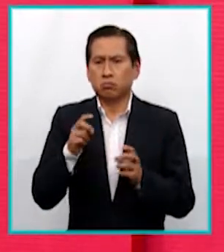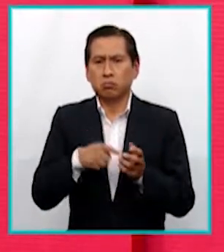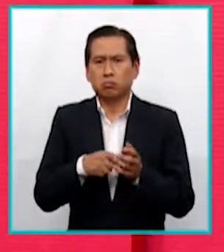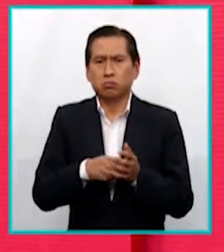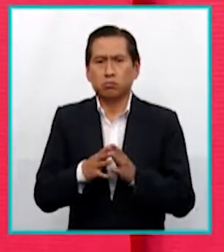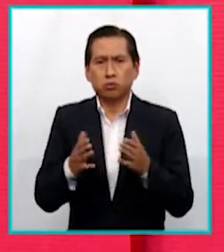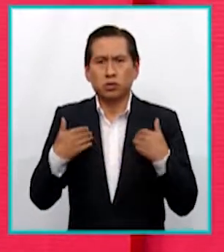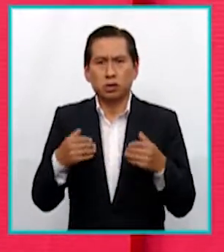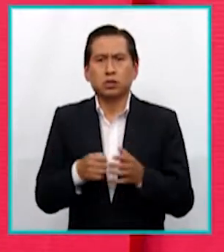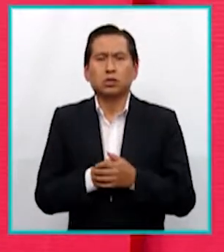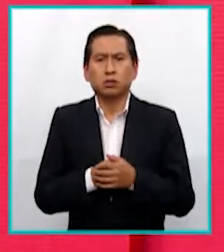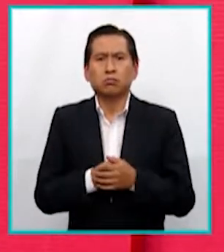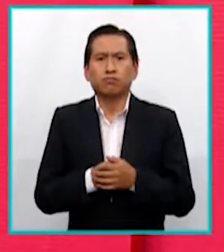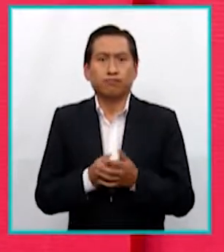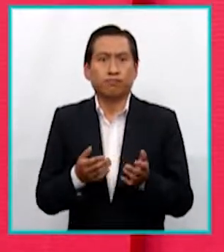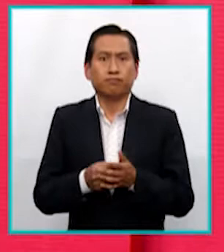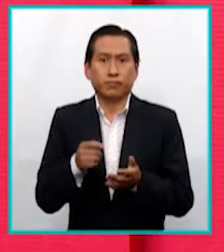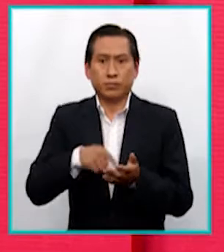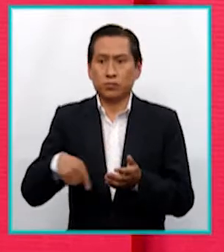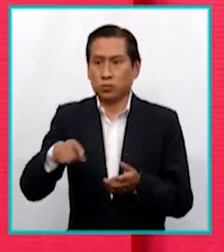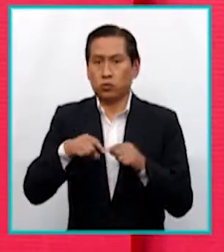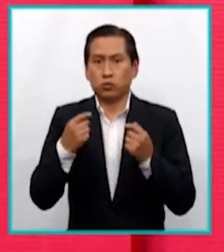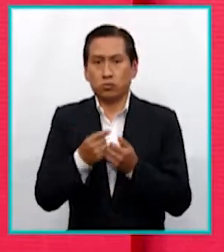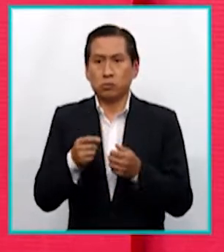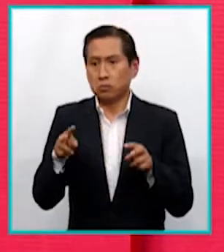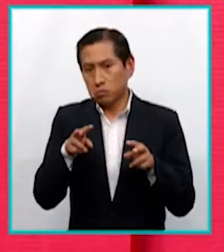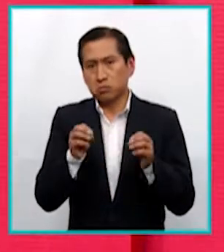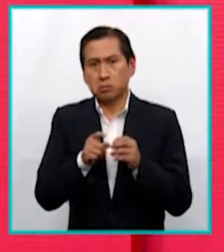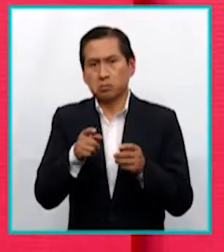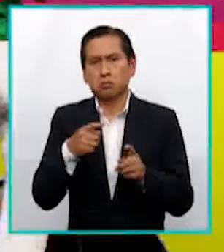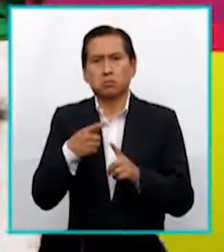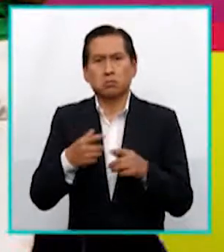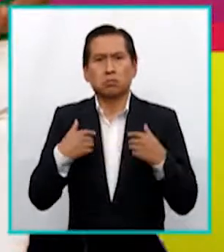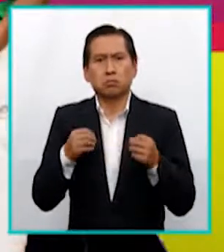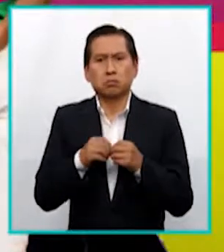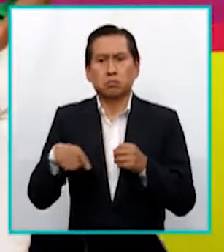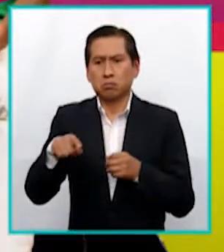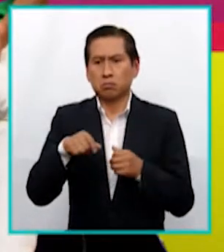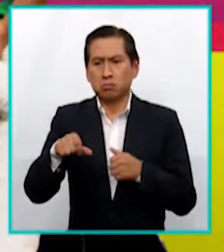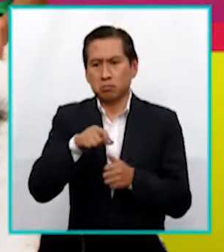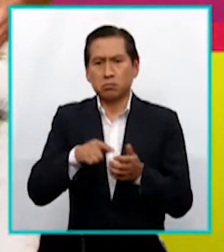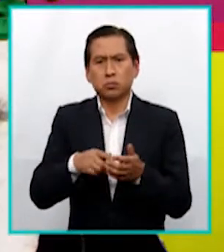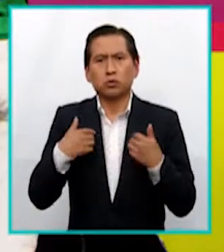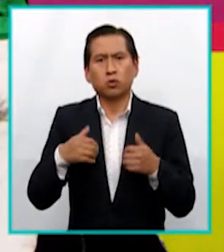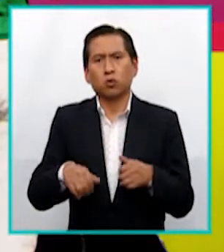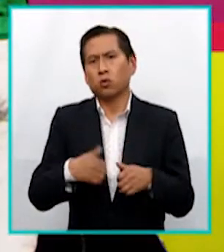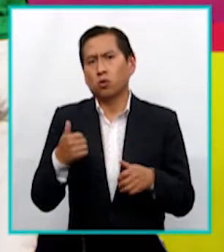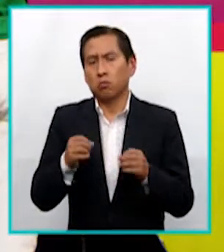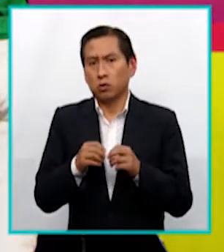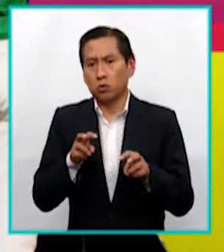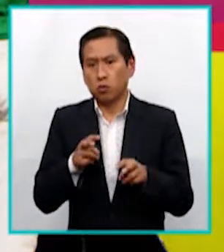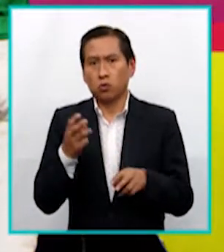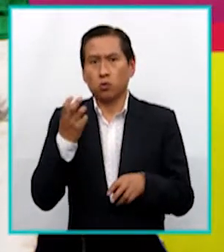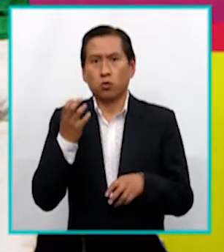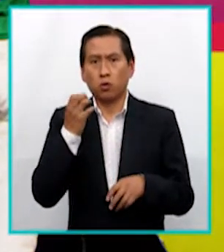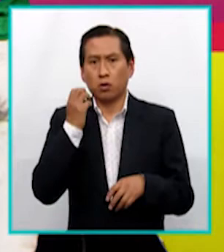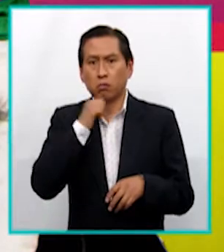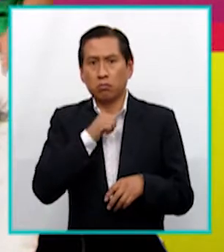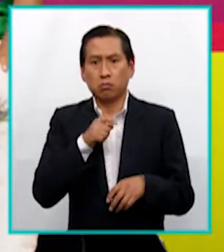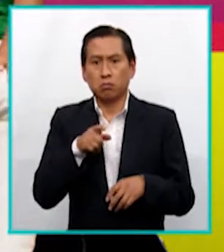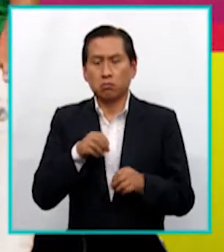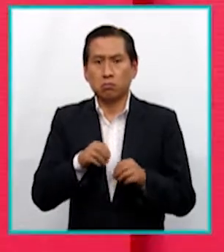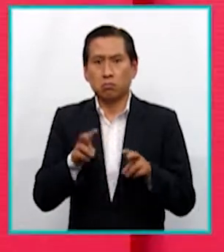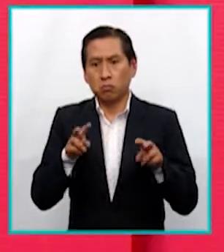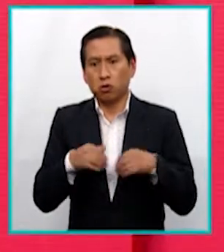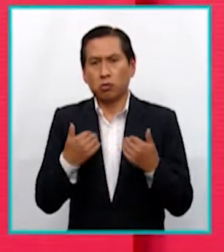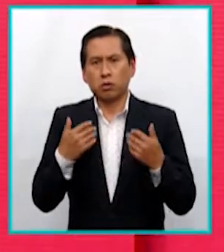demasiado. Uh-huh. Y en esa banda había un flautista traverso, ¿no? O sea, estaba con la flauta traversa. Y yo quedé así, wow, o sea, no era que tanto me llamaba,